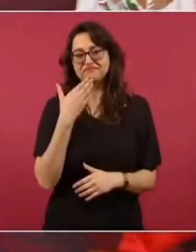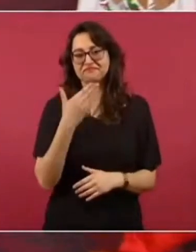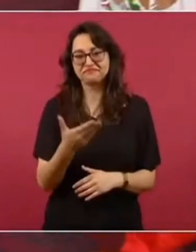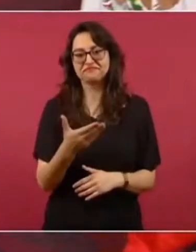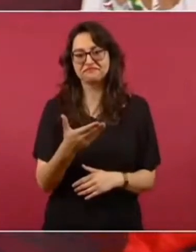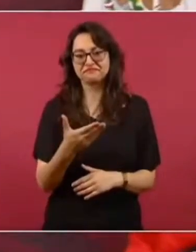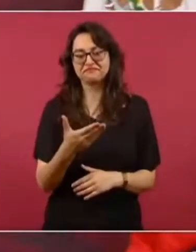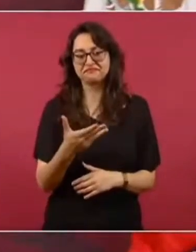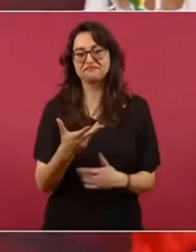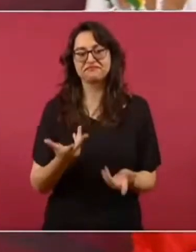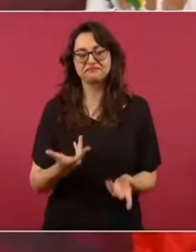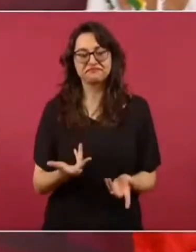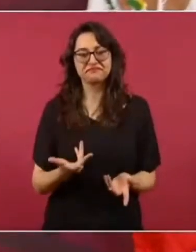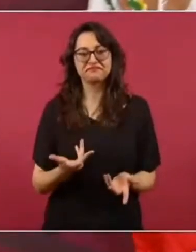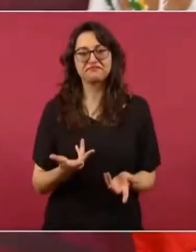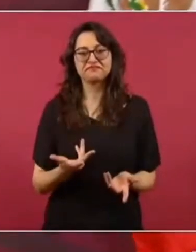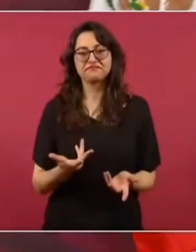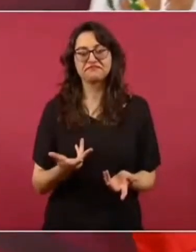haciendo valer